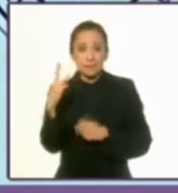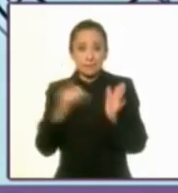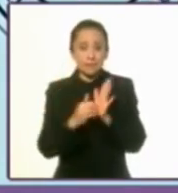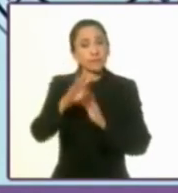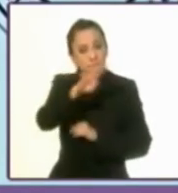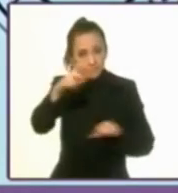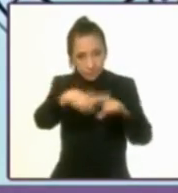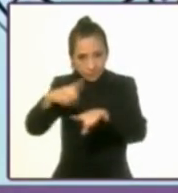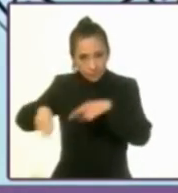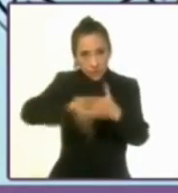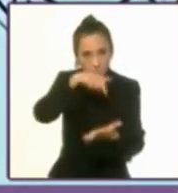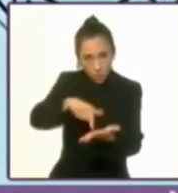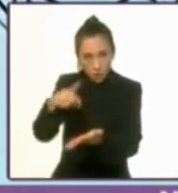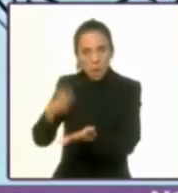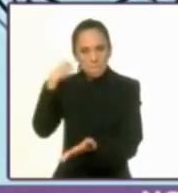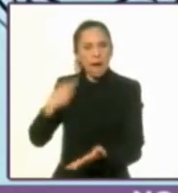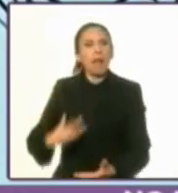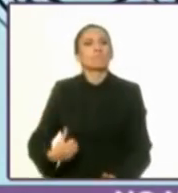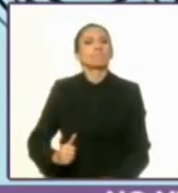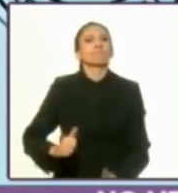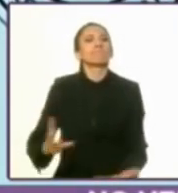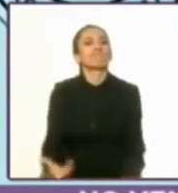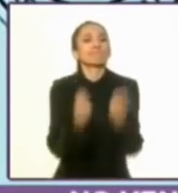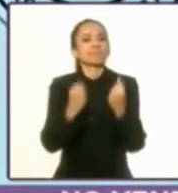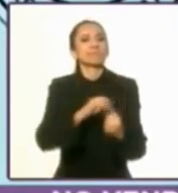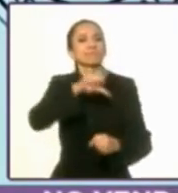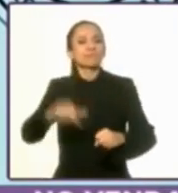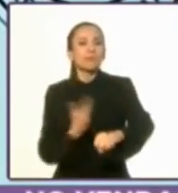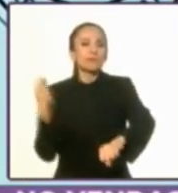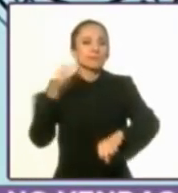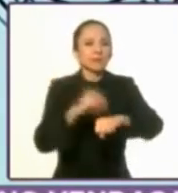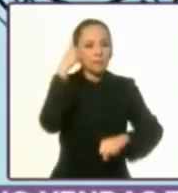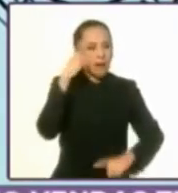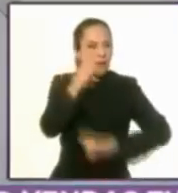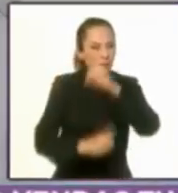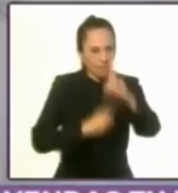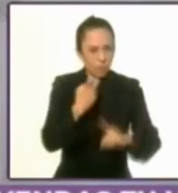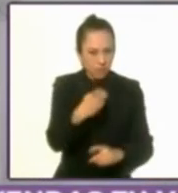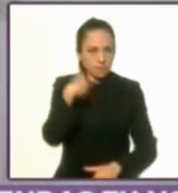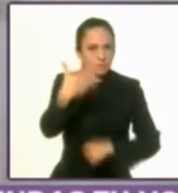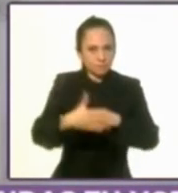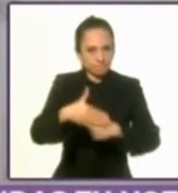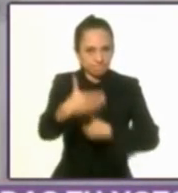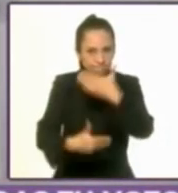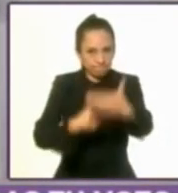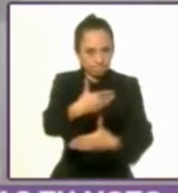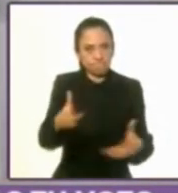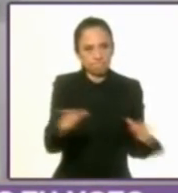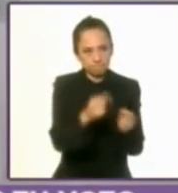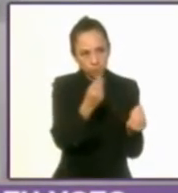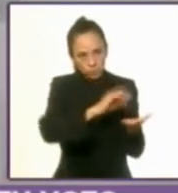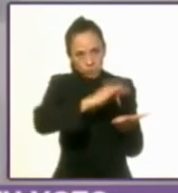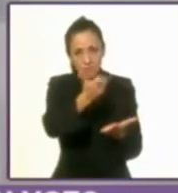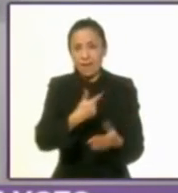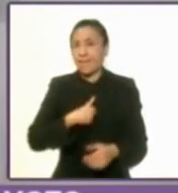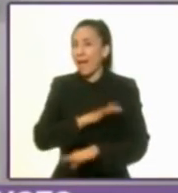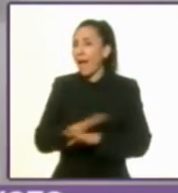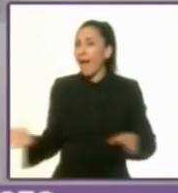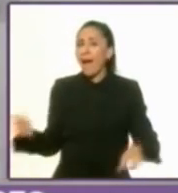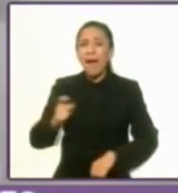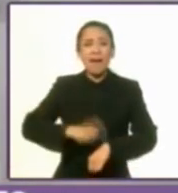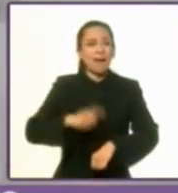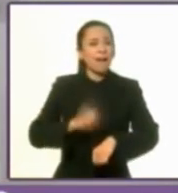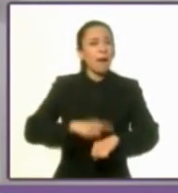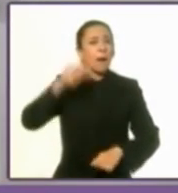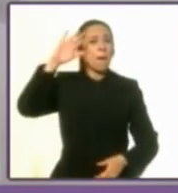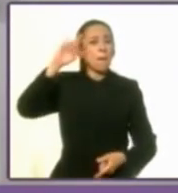de esta ciudad y es parte del avance que vamos a tener muchas gracias ricardo bueno se está acabando la bolsa de tiempo y como al final vemos ya